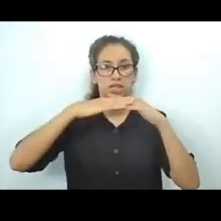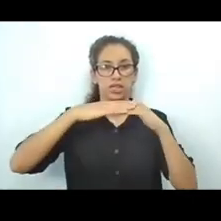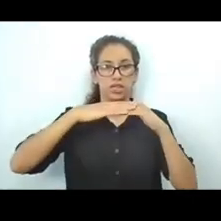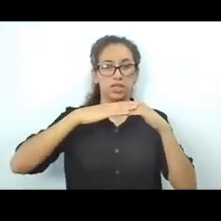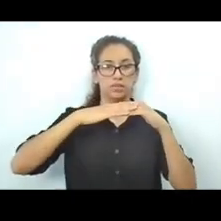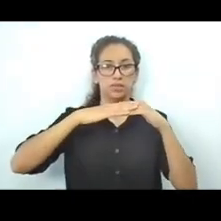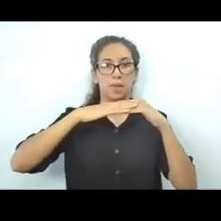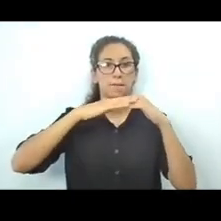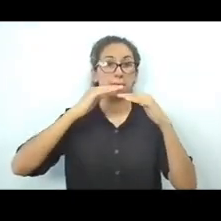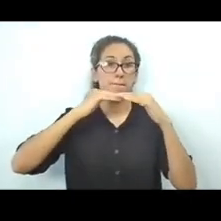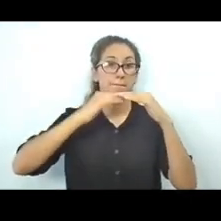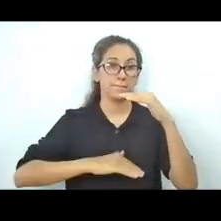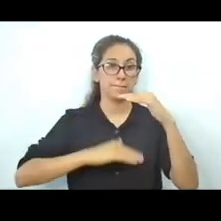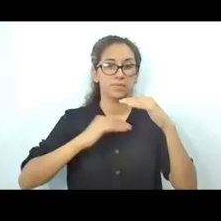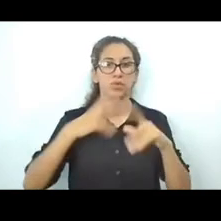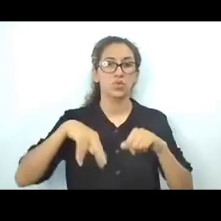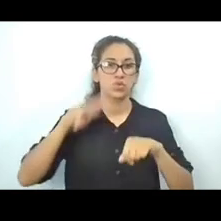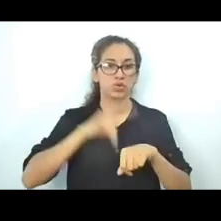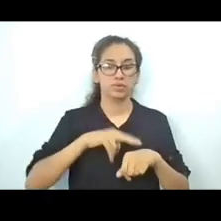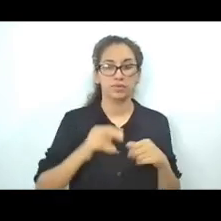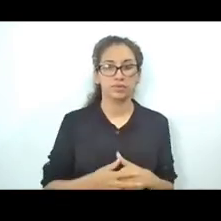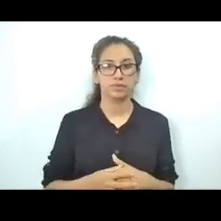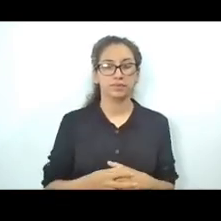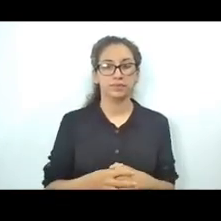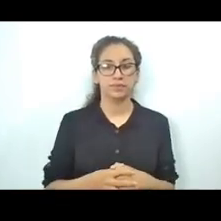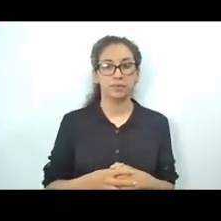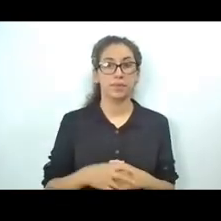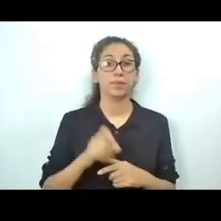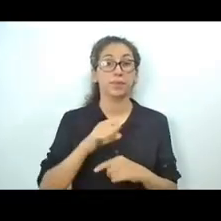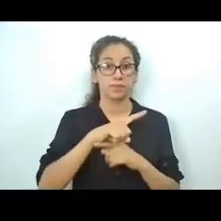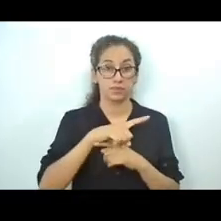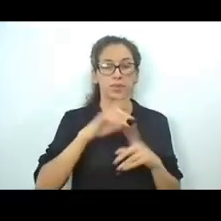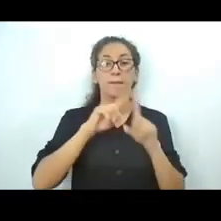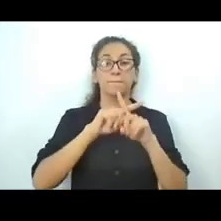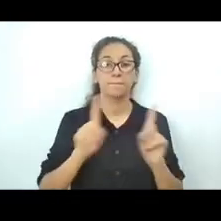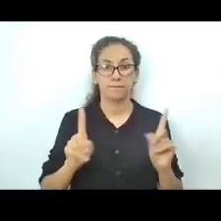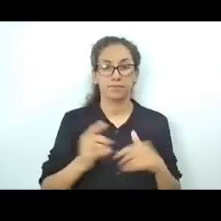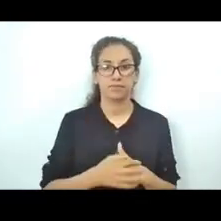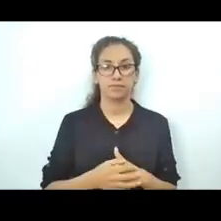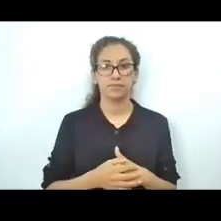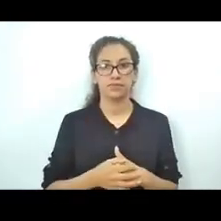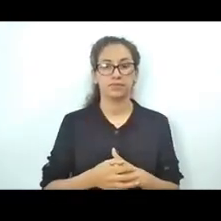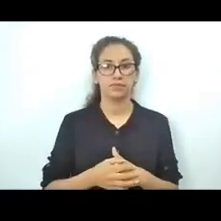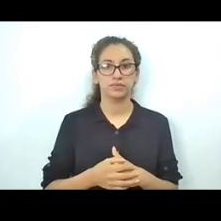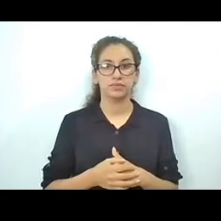inferior, ¿no? De normalidad en erección, por supuesto. Pero en